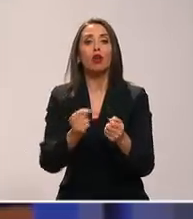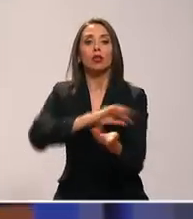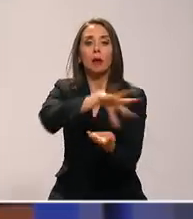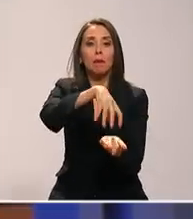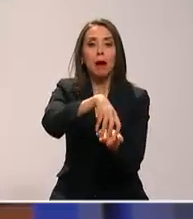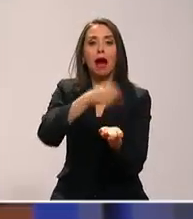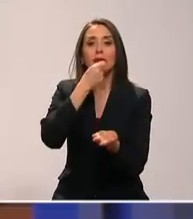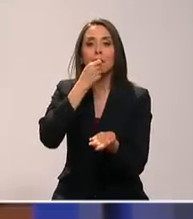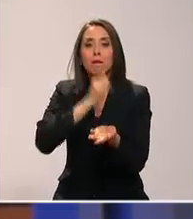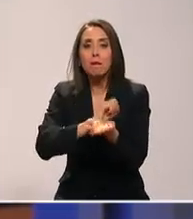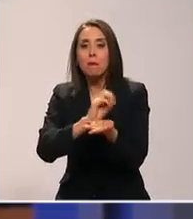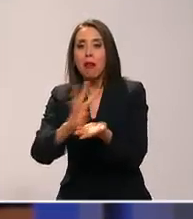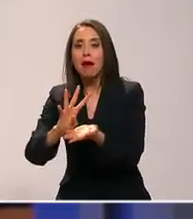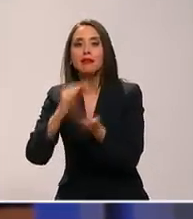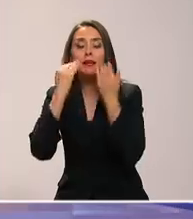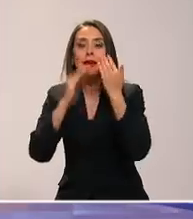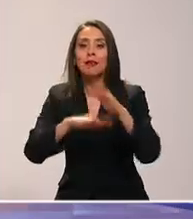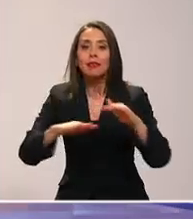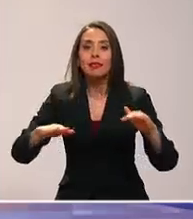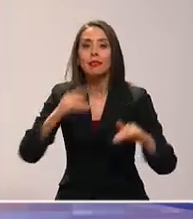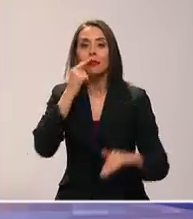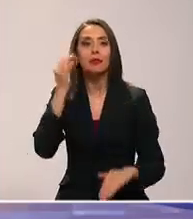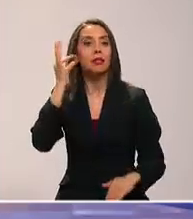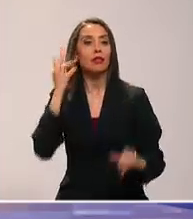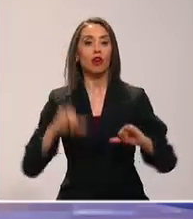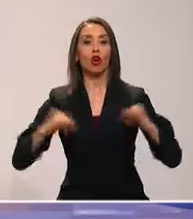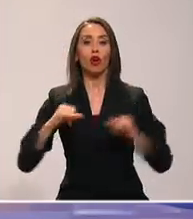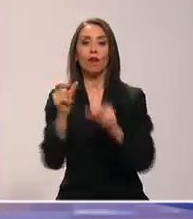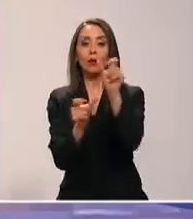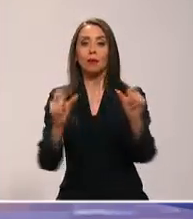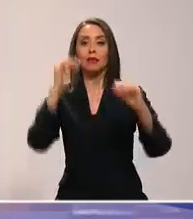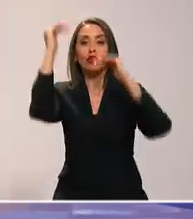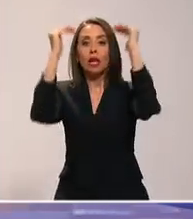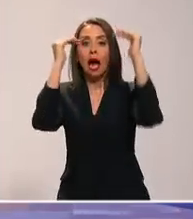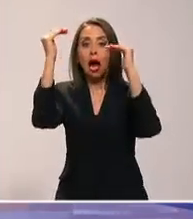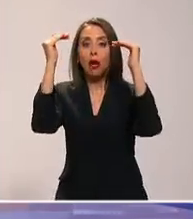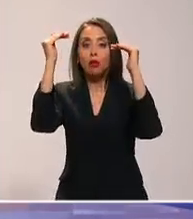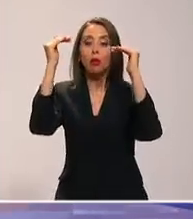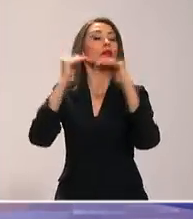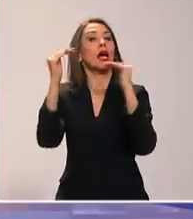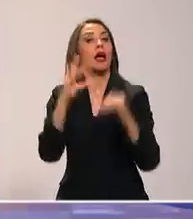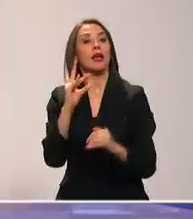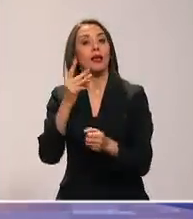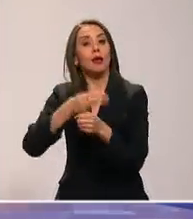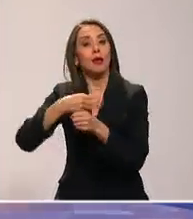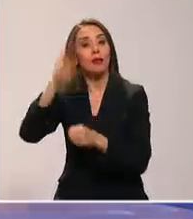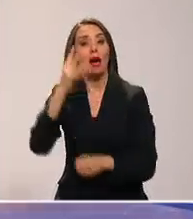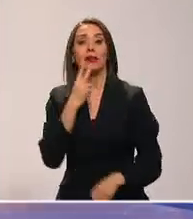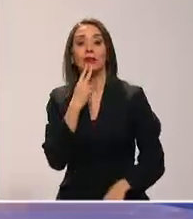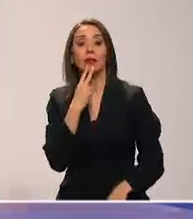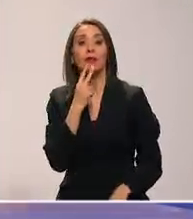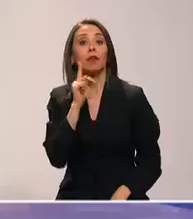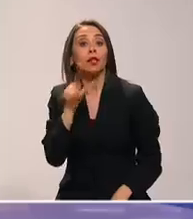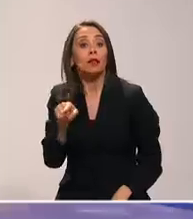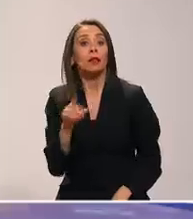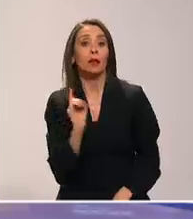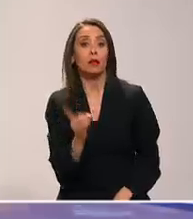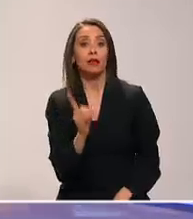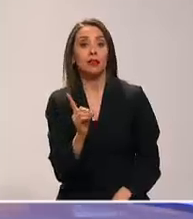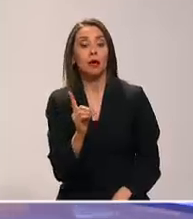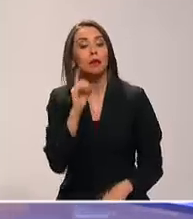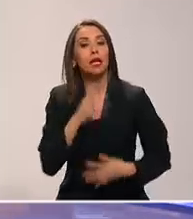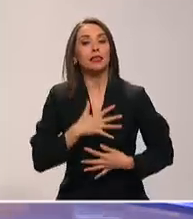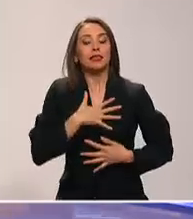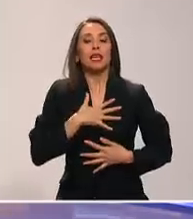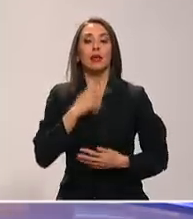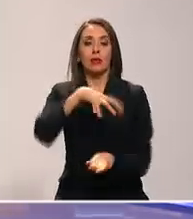áreas verdes, para que los niños y niñas y jóvenes y personas adultas, adultos mayores que tienen con discapacidad, puedan sentirse